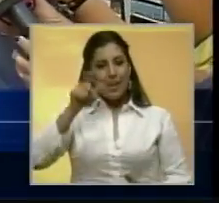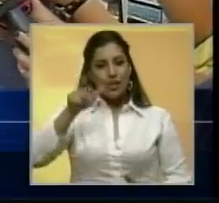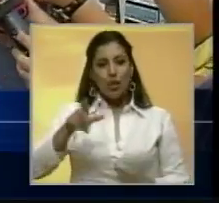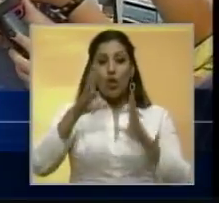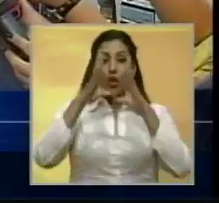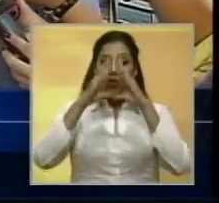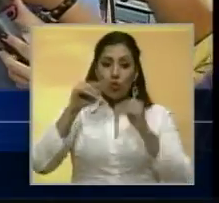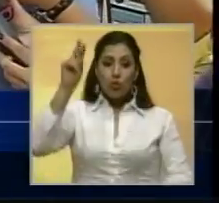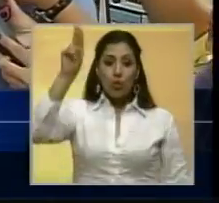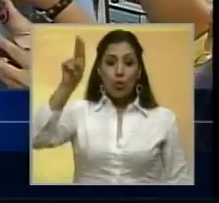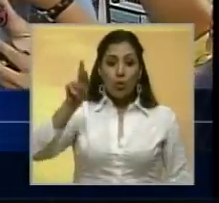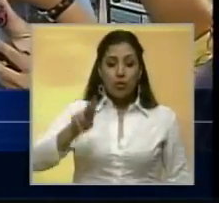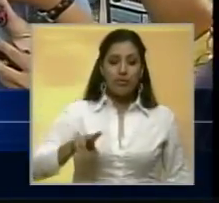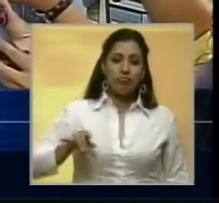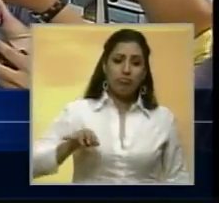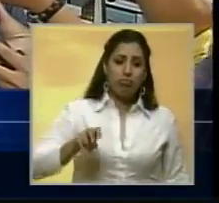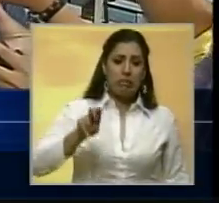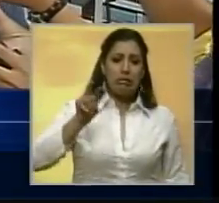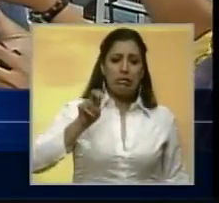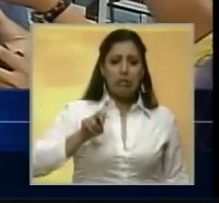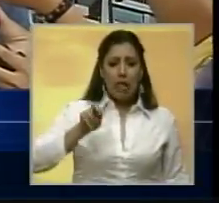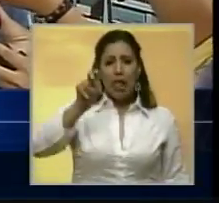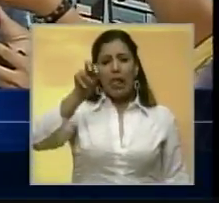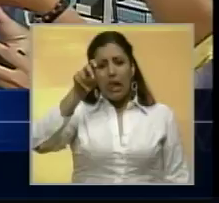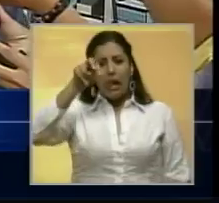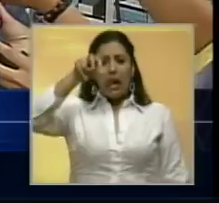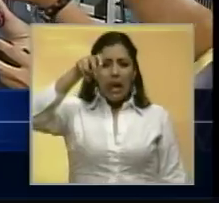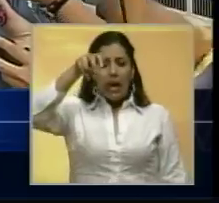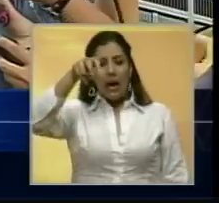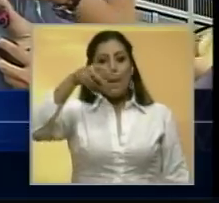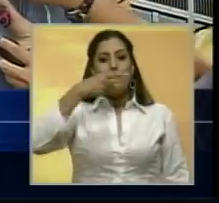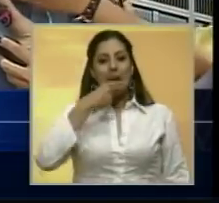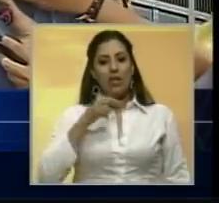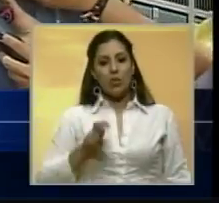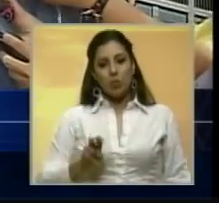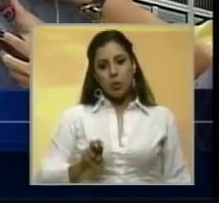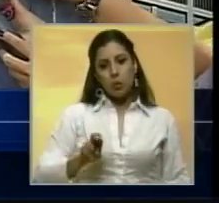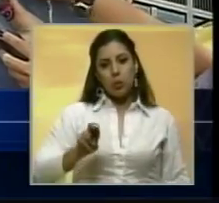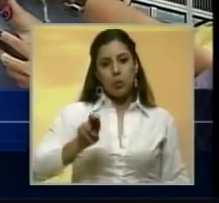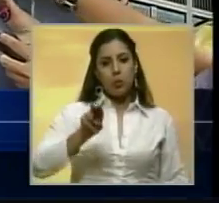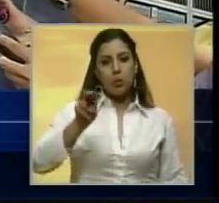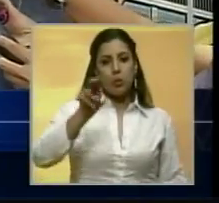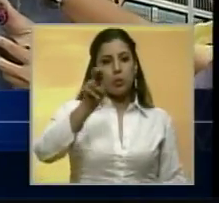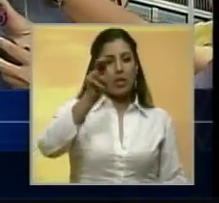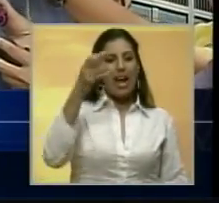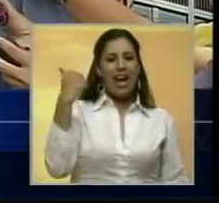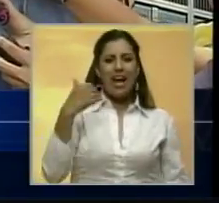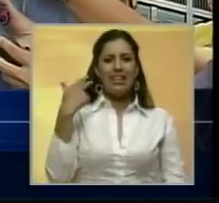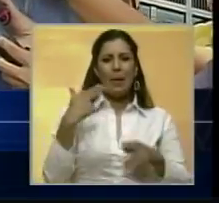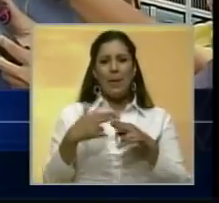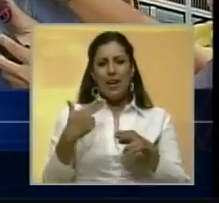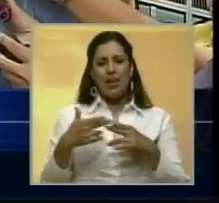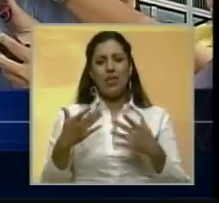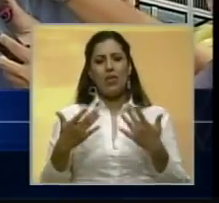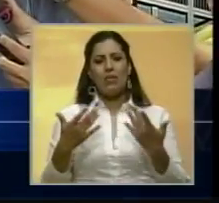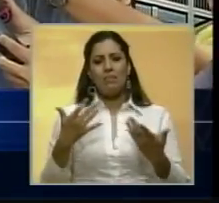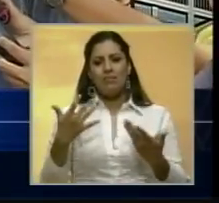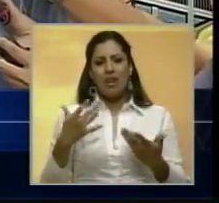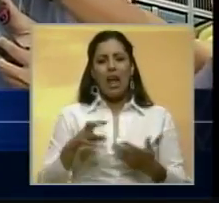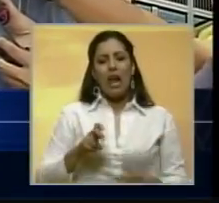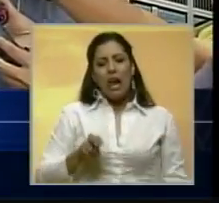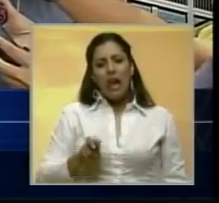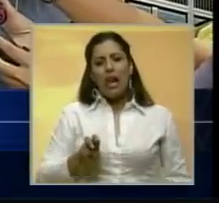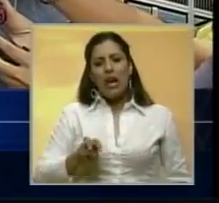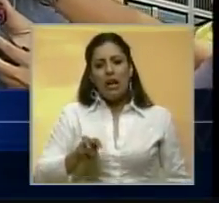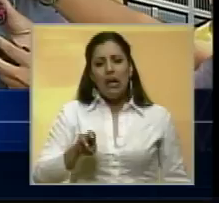que todos los días van por esta escalera y suben por esta escalera, no van a tener que pasar por la calamidad de